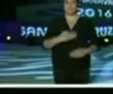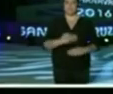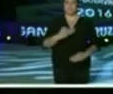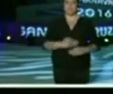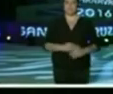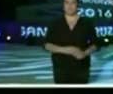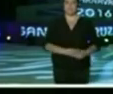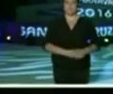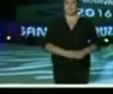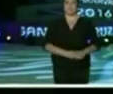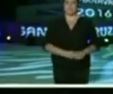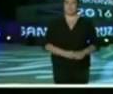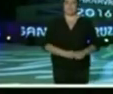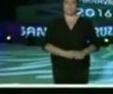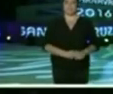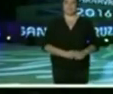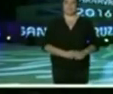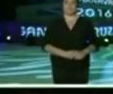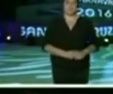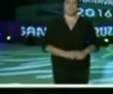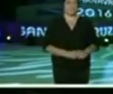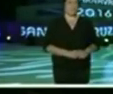papá, papá.